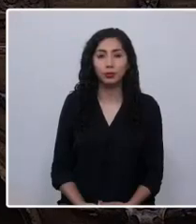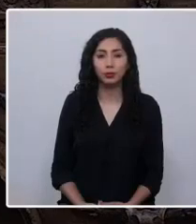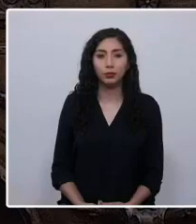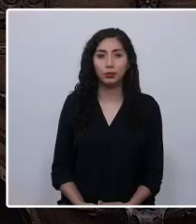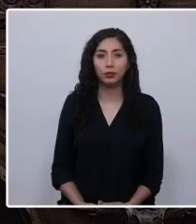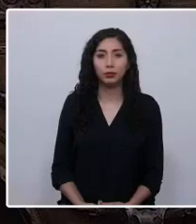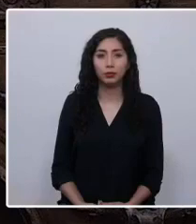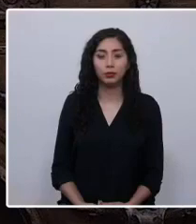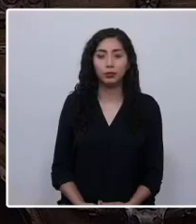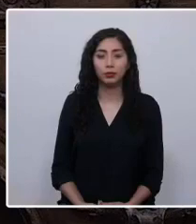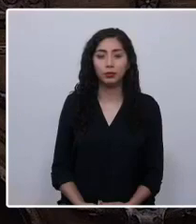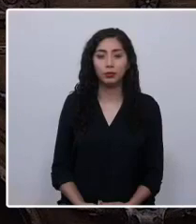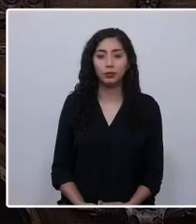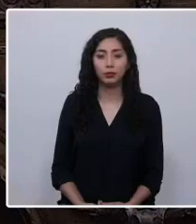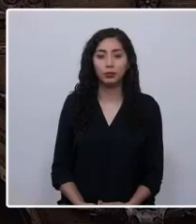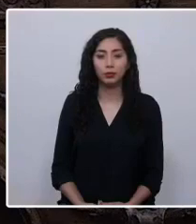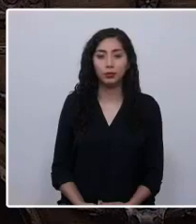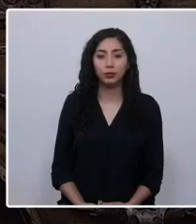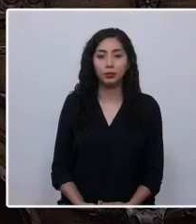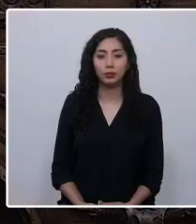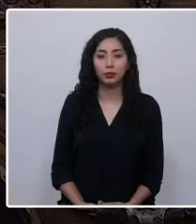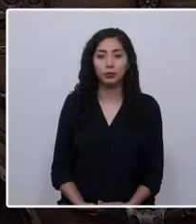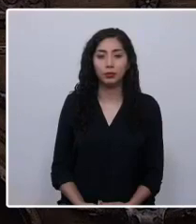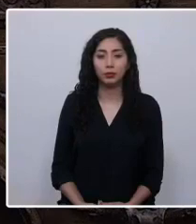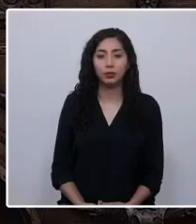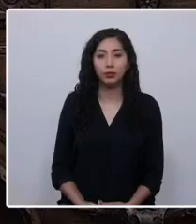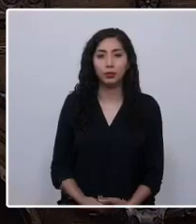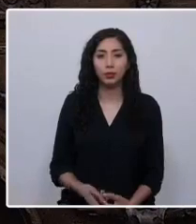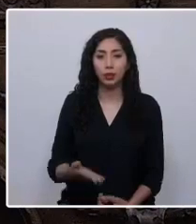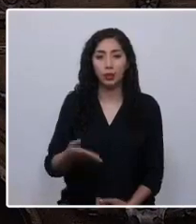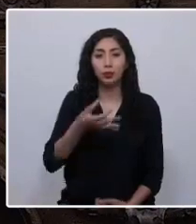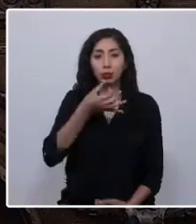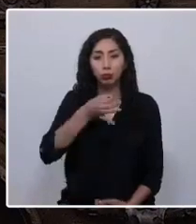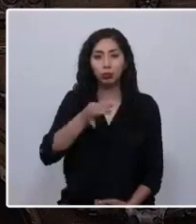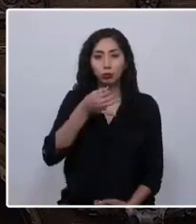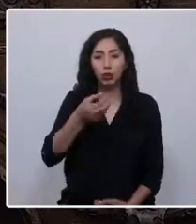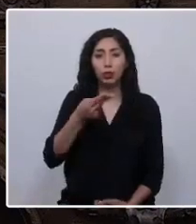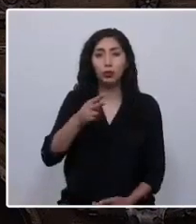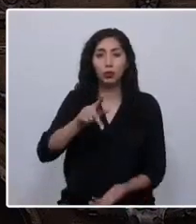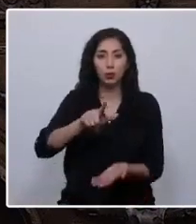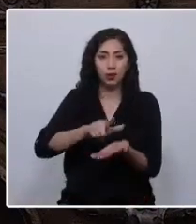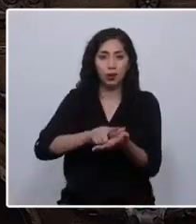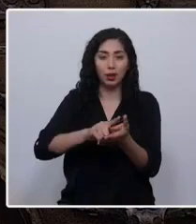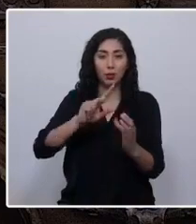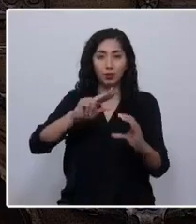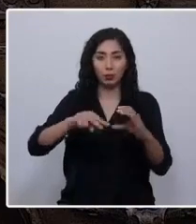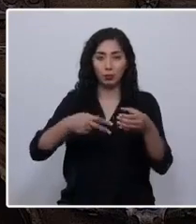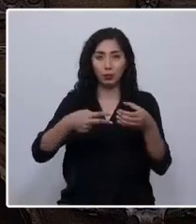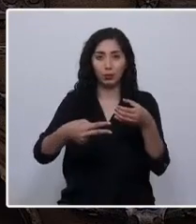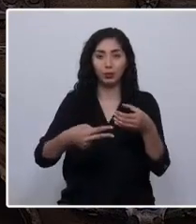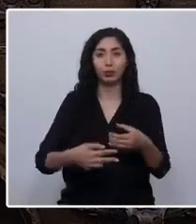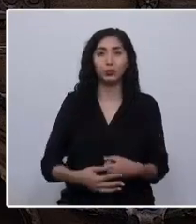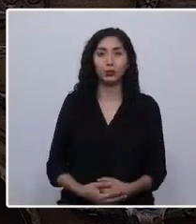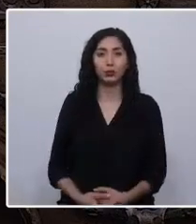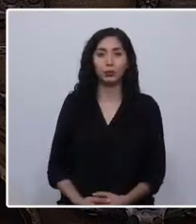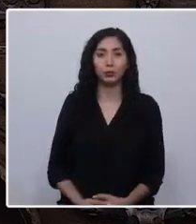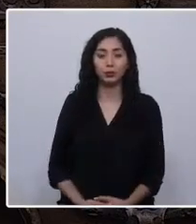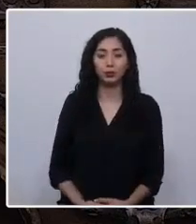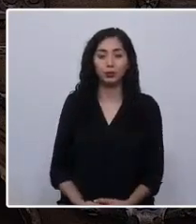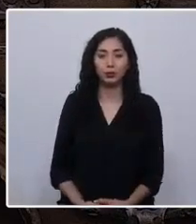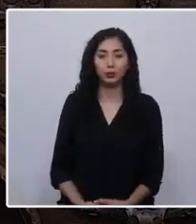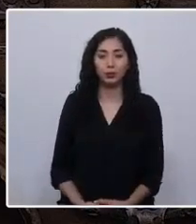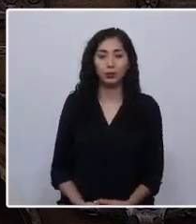rangin chupa tatfi, capchinta inca neim tatfi. Contra el femenil ahí en tatfi. Feimo, mustam came